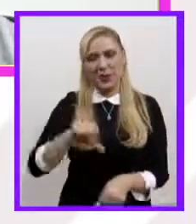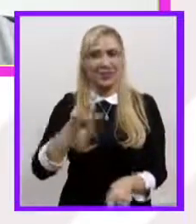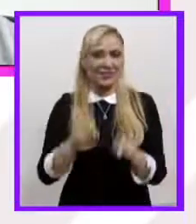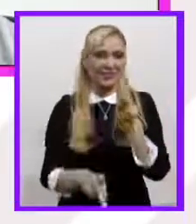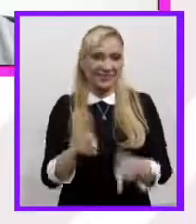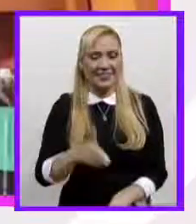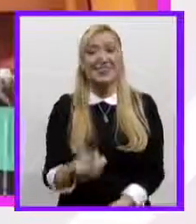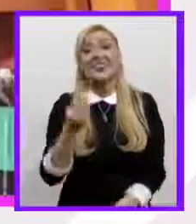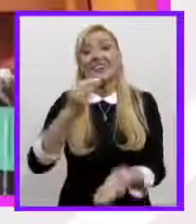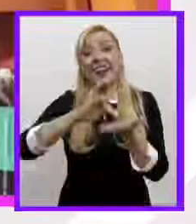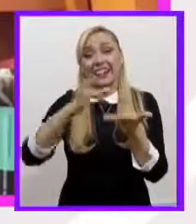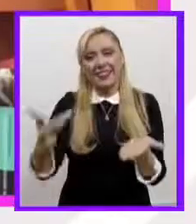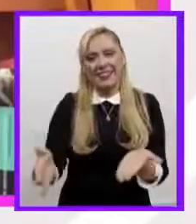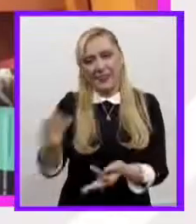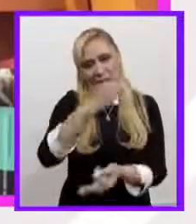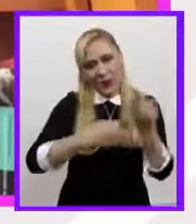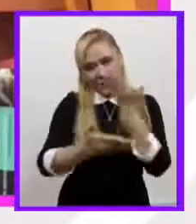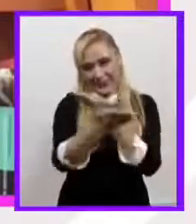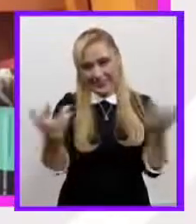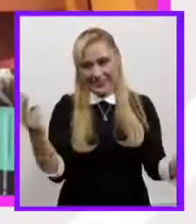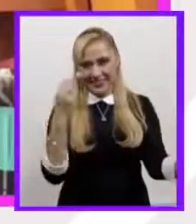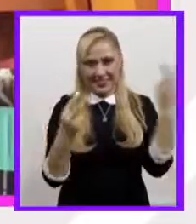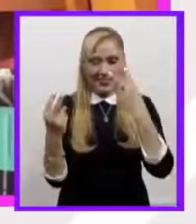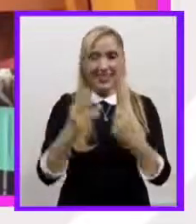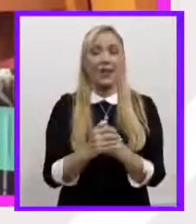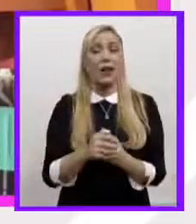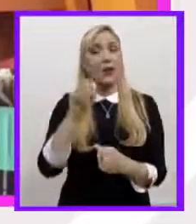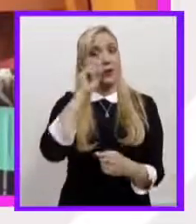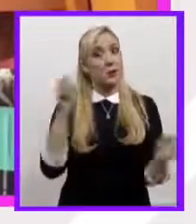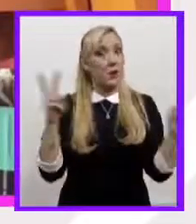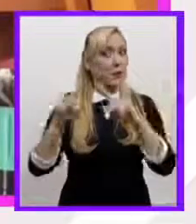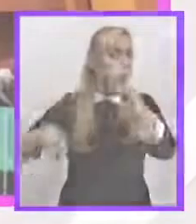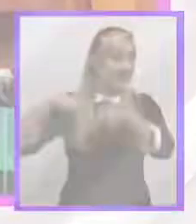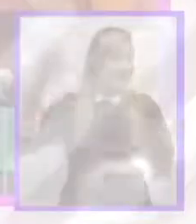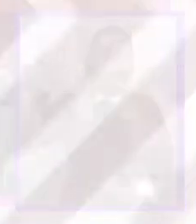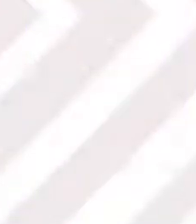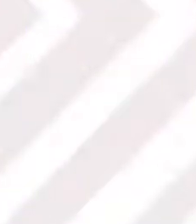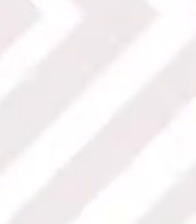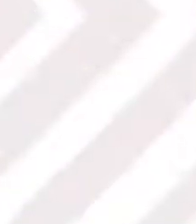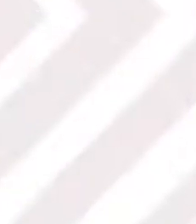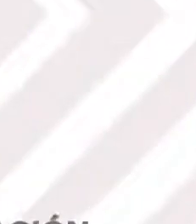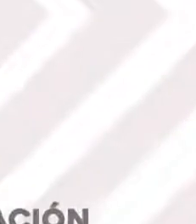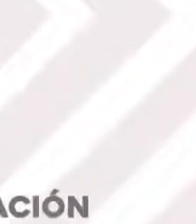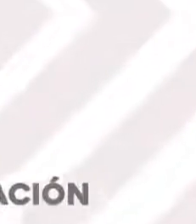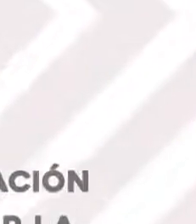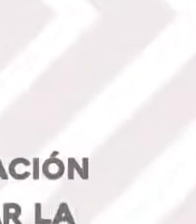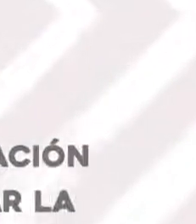Muchas gracias. Esto fue Espacio Diverso y pues nos vemos a la próxima. Gracias.